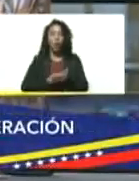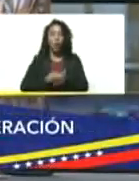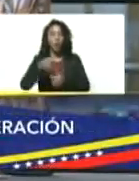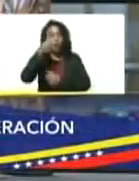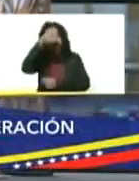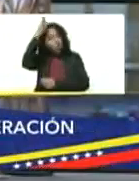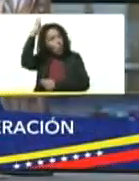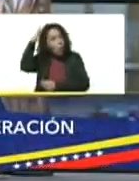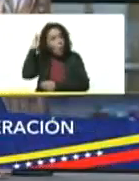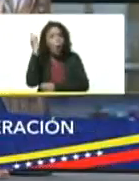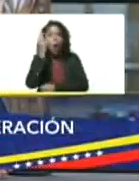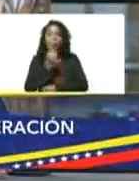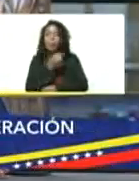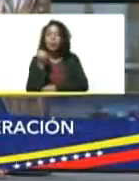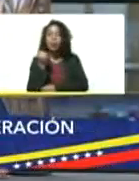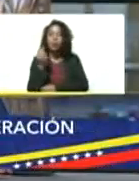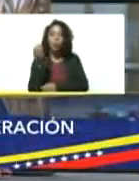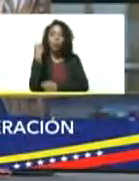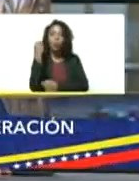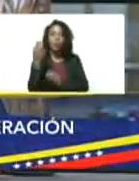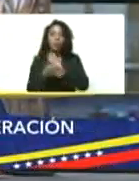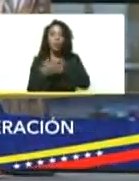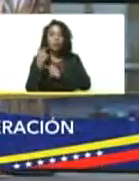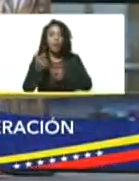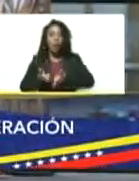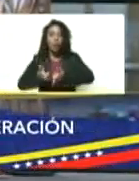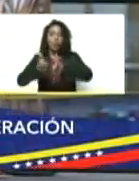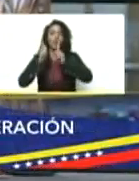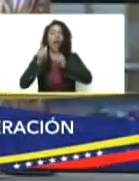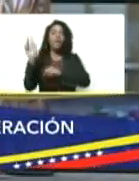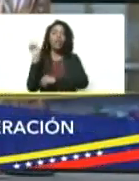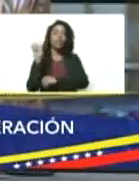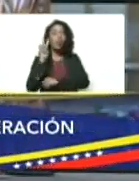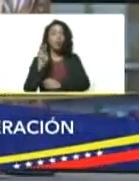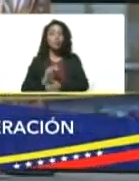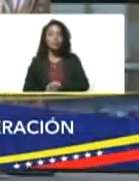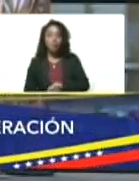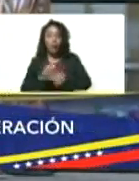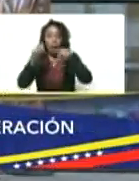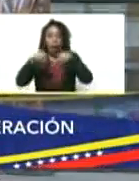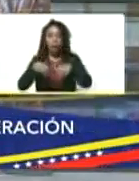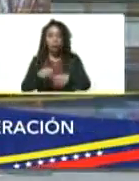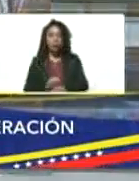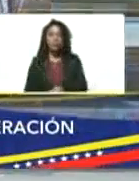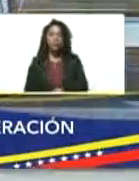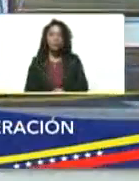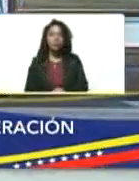comprometerme con las autoridades venezolanas es aquí